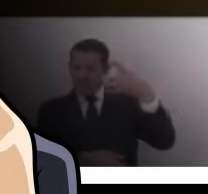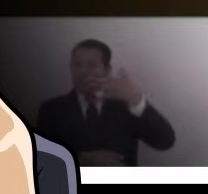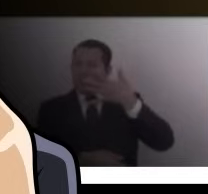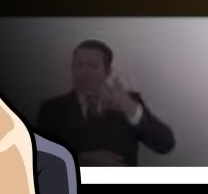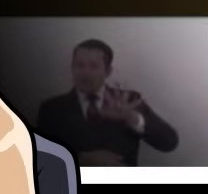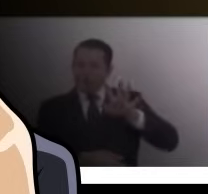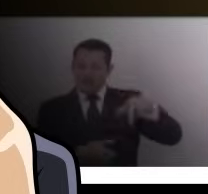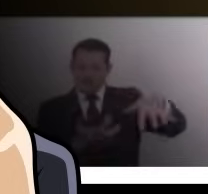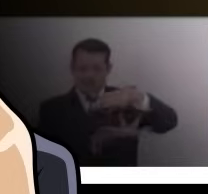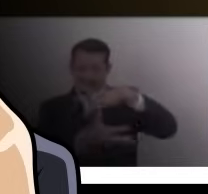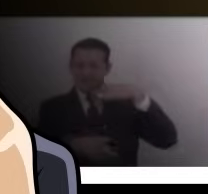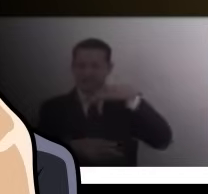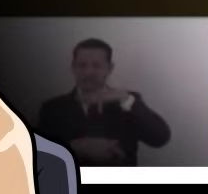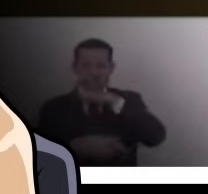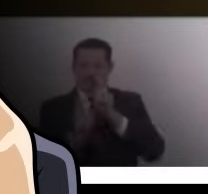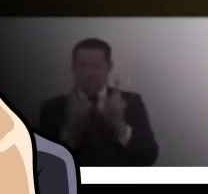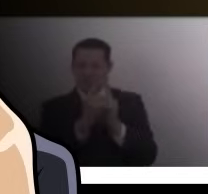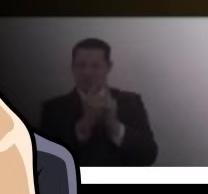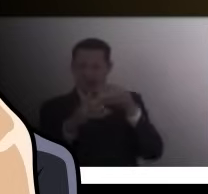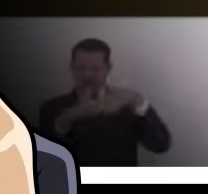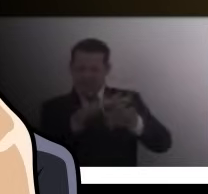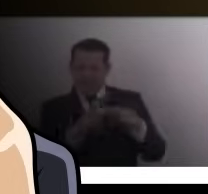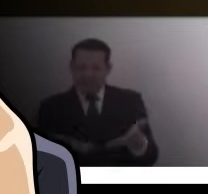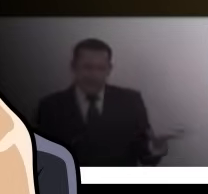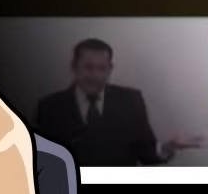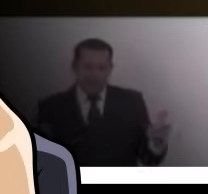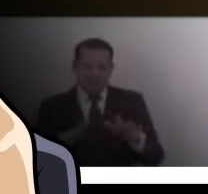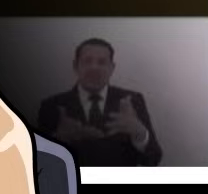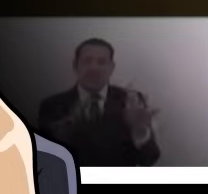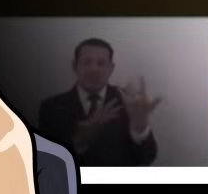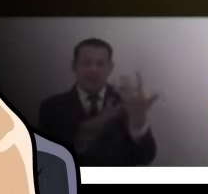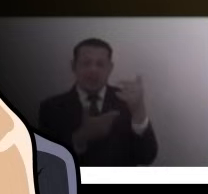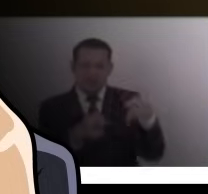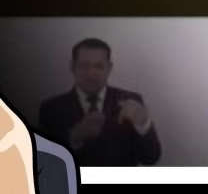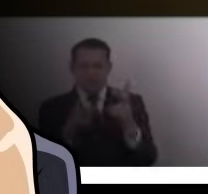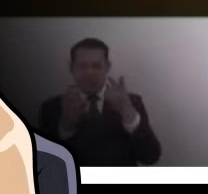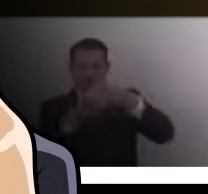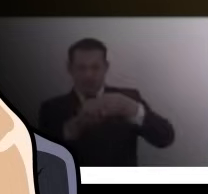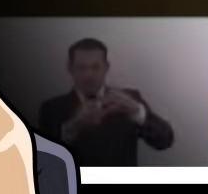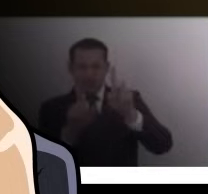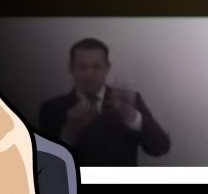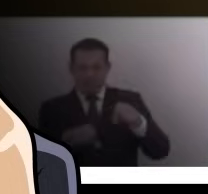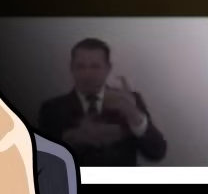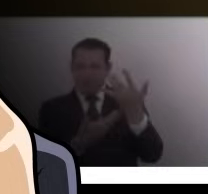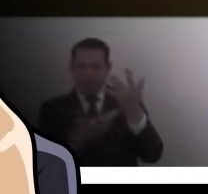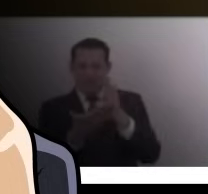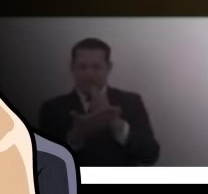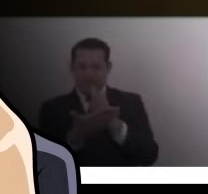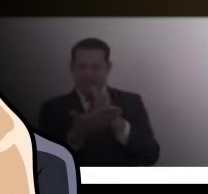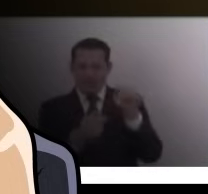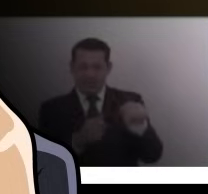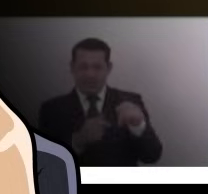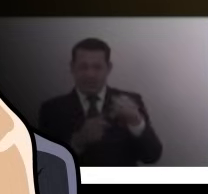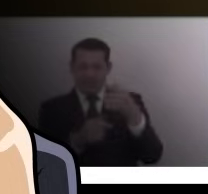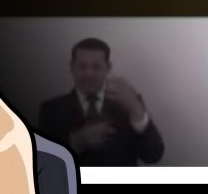prácticamente un chiquero lo que encontramos. Hombre, ¿qué se podía esperar de los que estaban acá? No se podía esperar nada más.